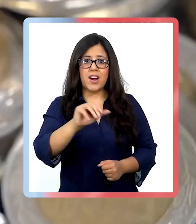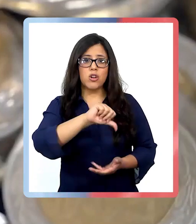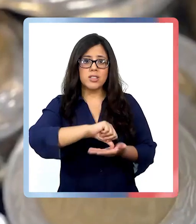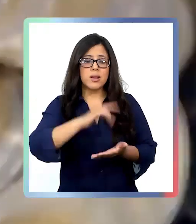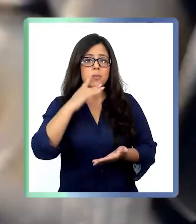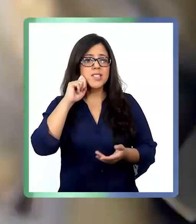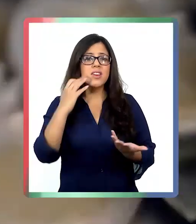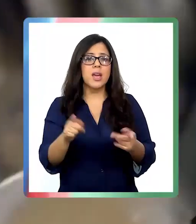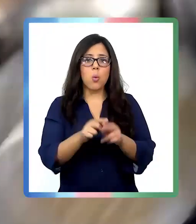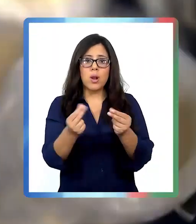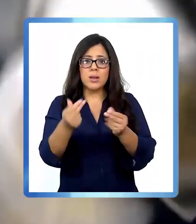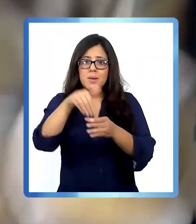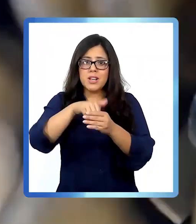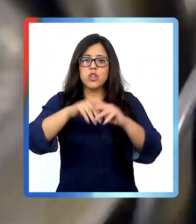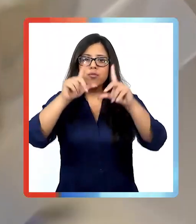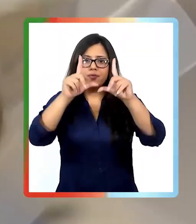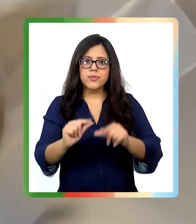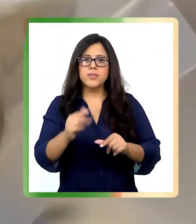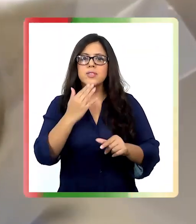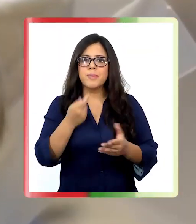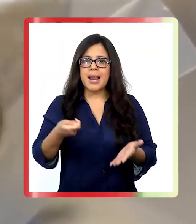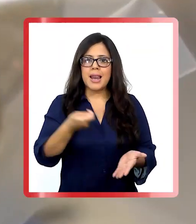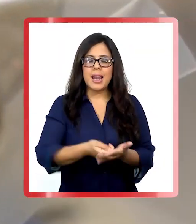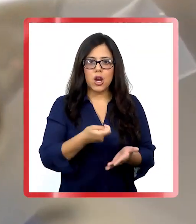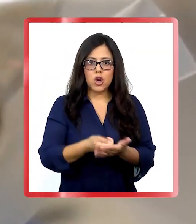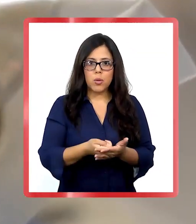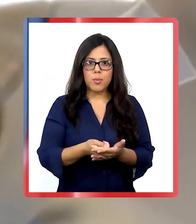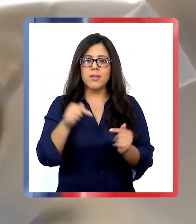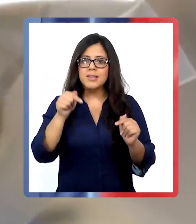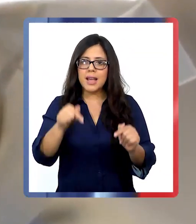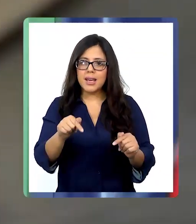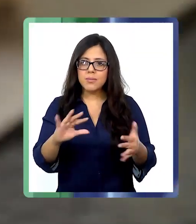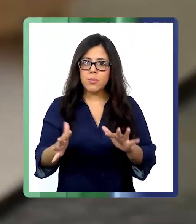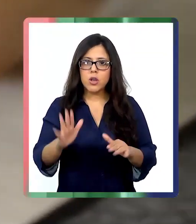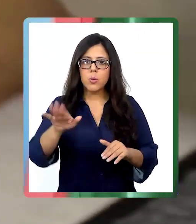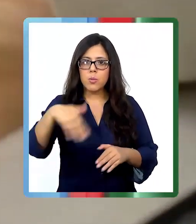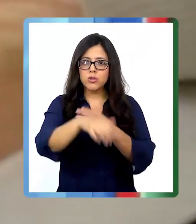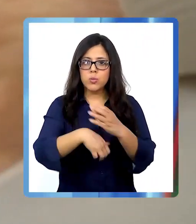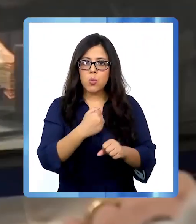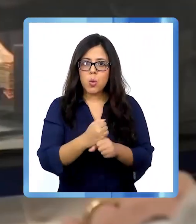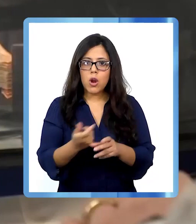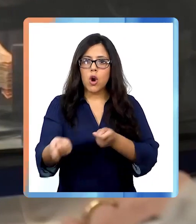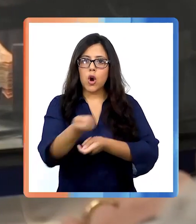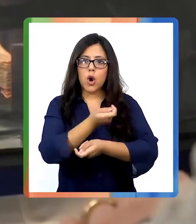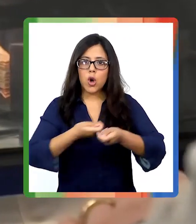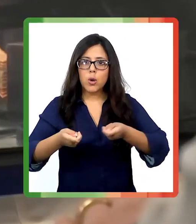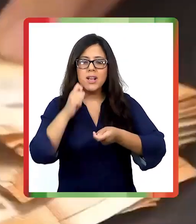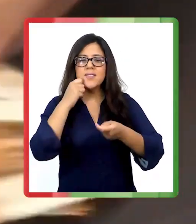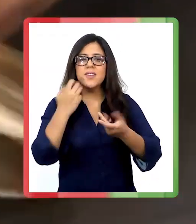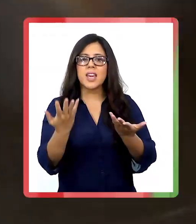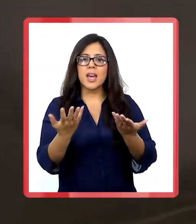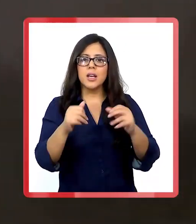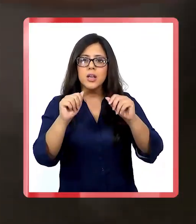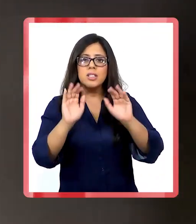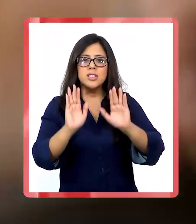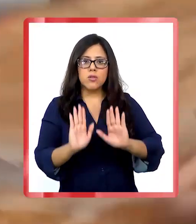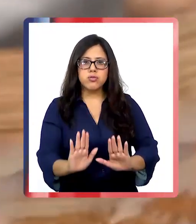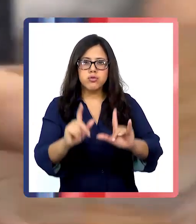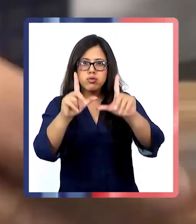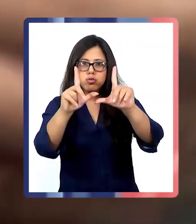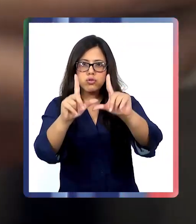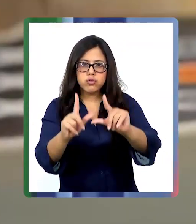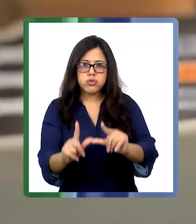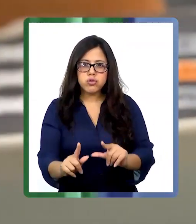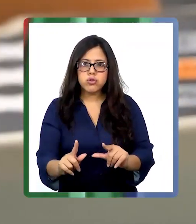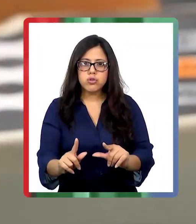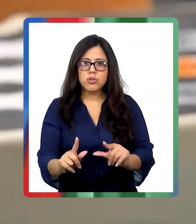porque caerá la inversión y también el consumo. Su estimación es que el próximo año la economía se va a desacelerar, será una